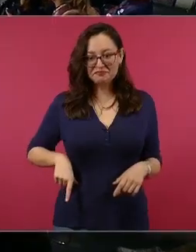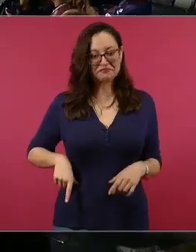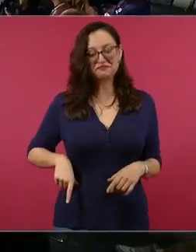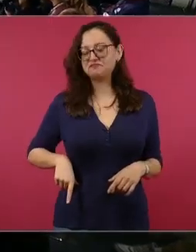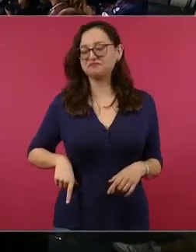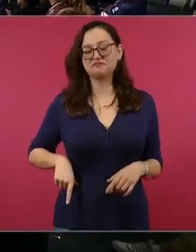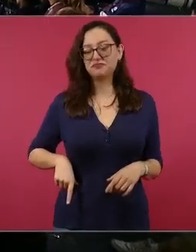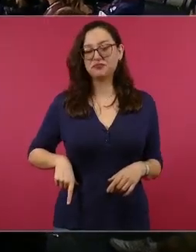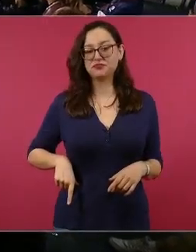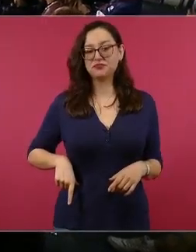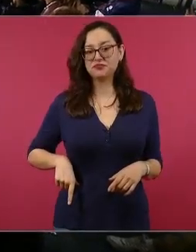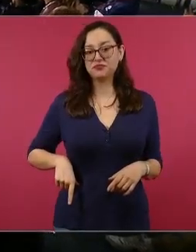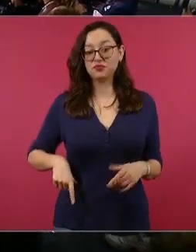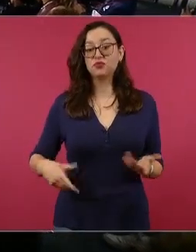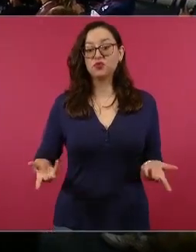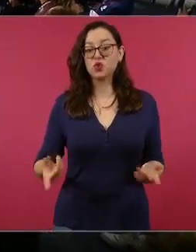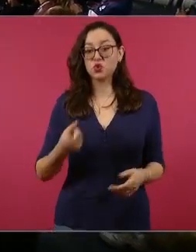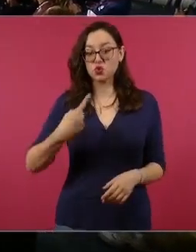Va a seguir